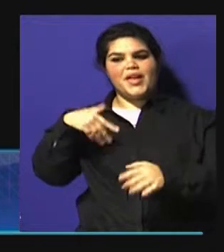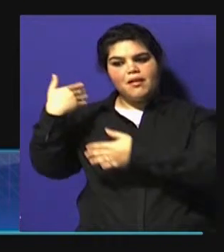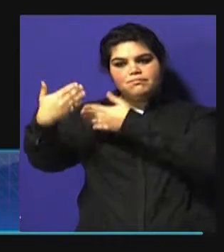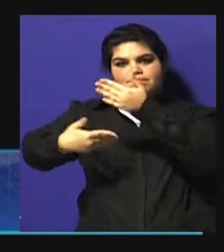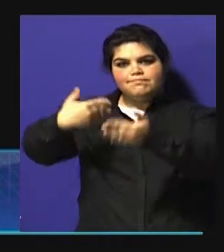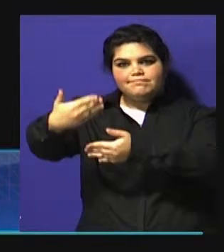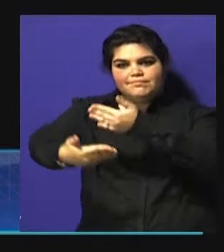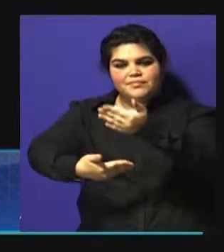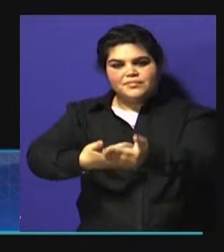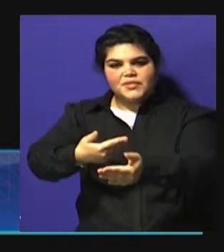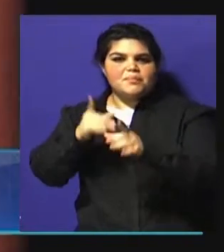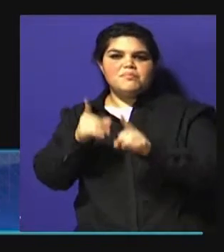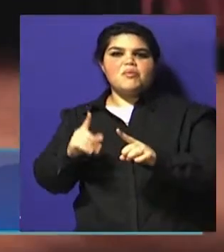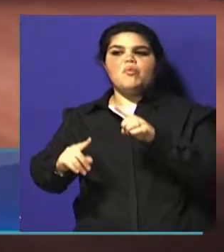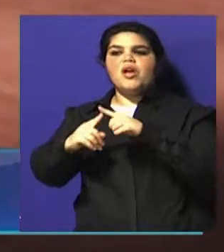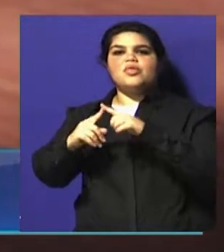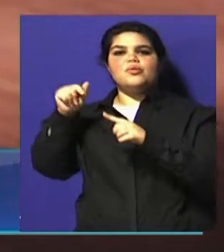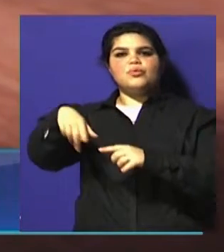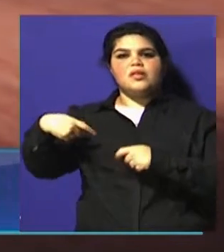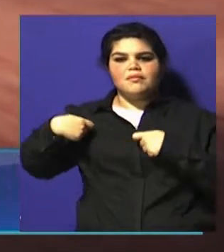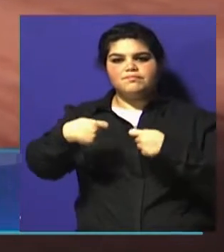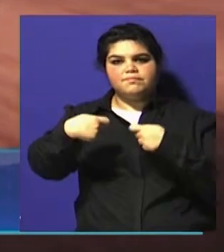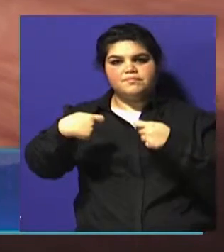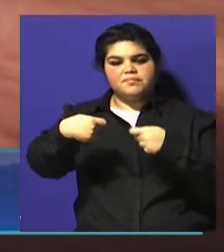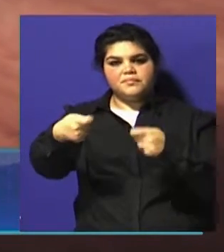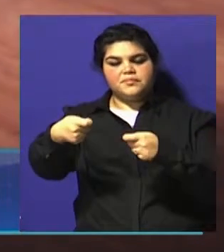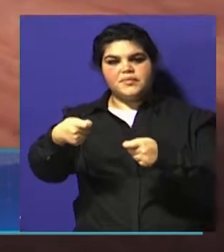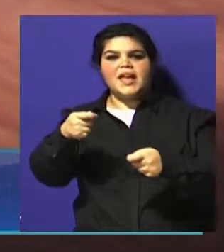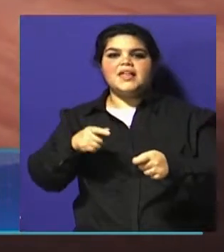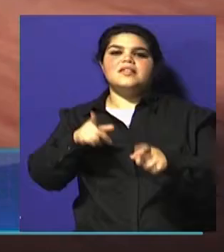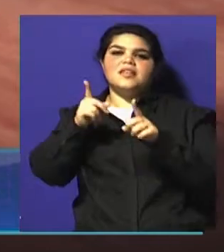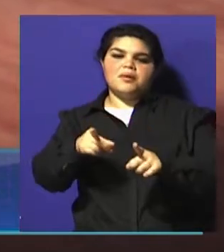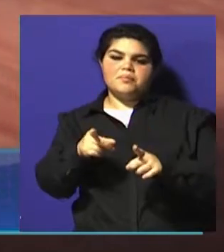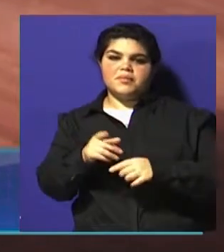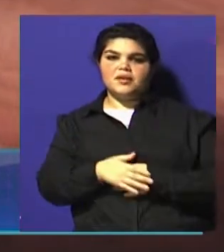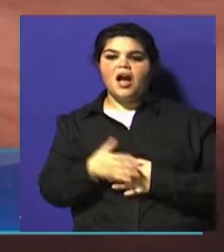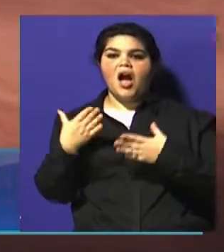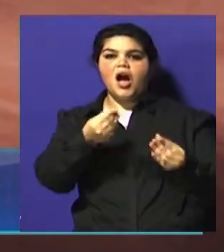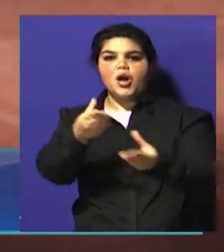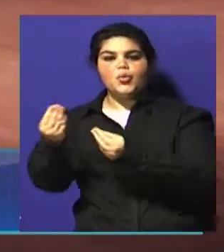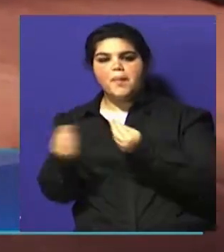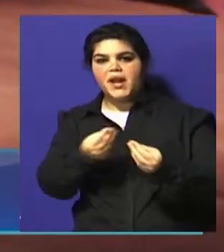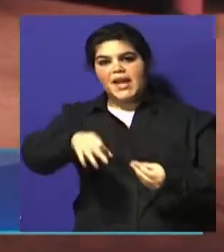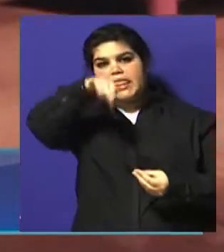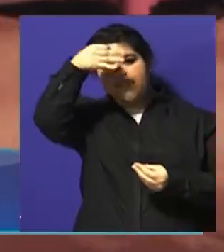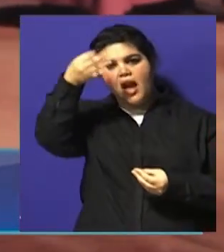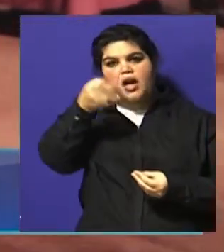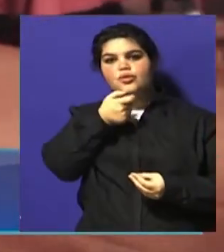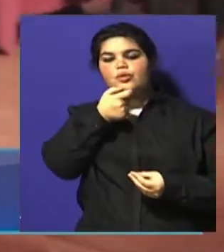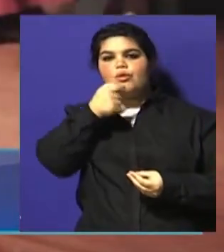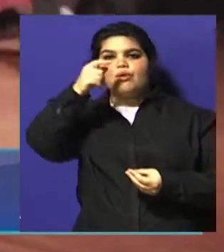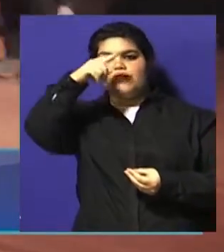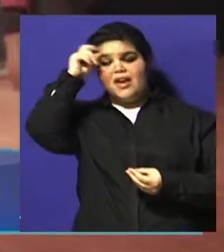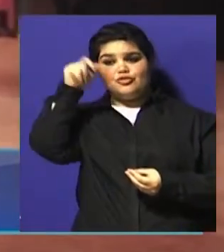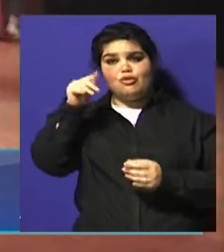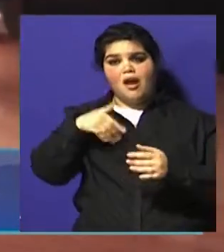instituto que financia y subvenciona, organiza y ayuda a la circulación de la actividad teatral nacional. Ya es